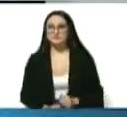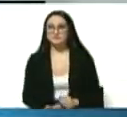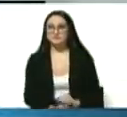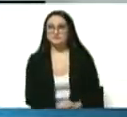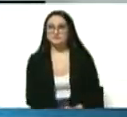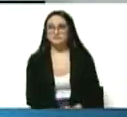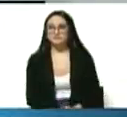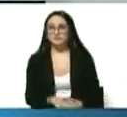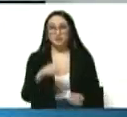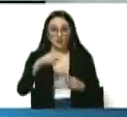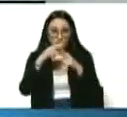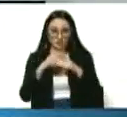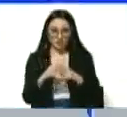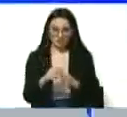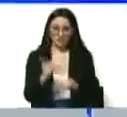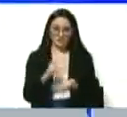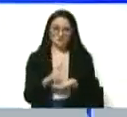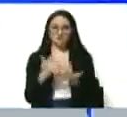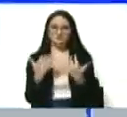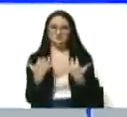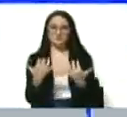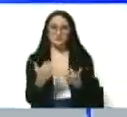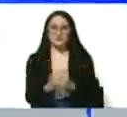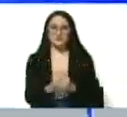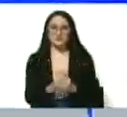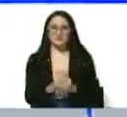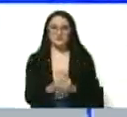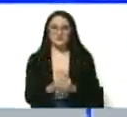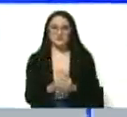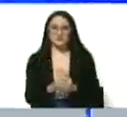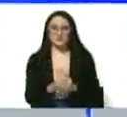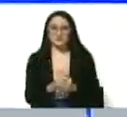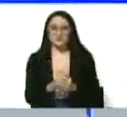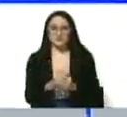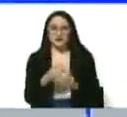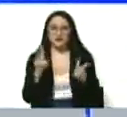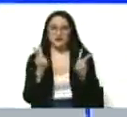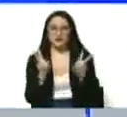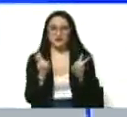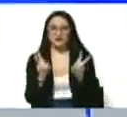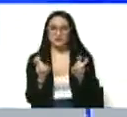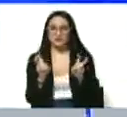Hoy nos honra con su presencia y quien durante su ejercicio en el ámbito